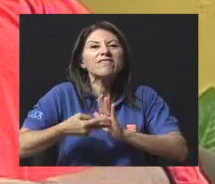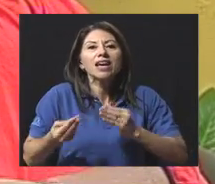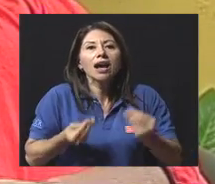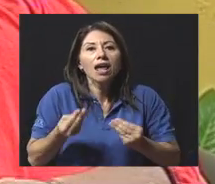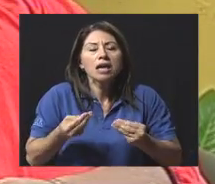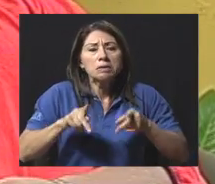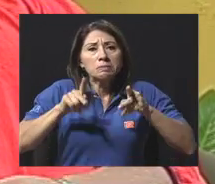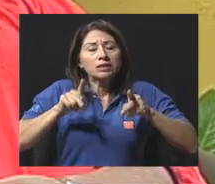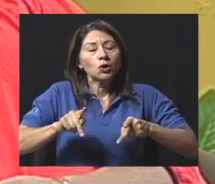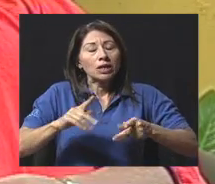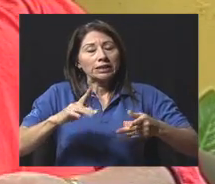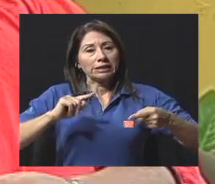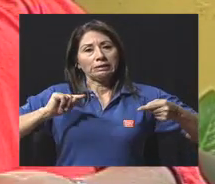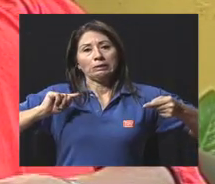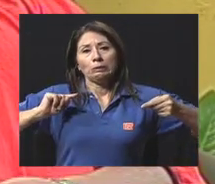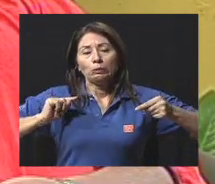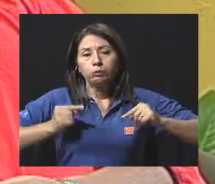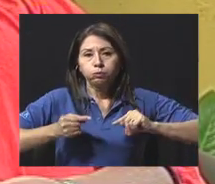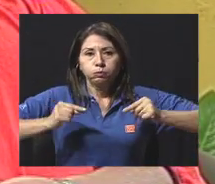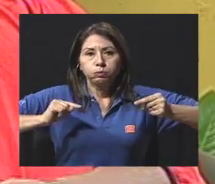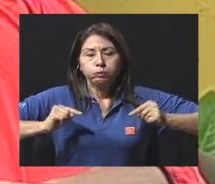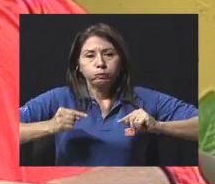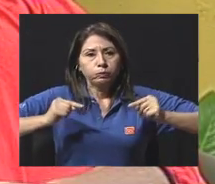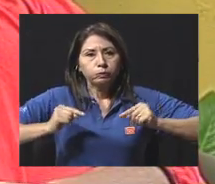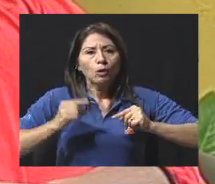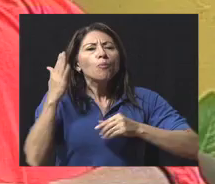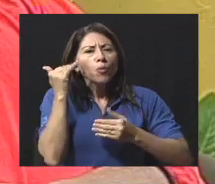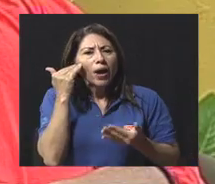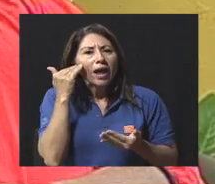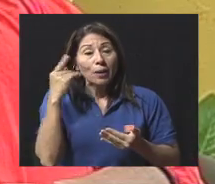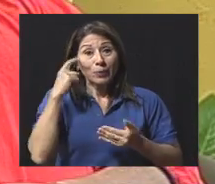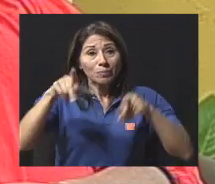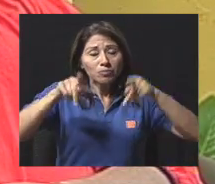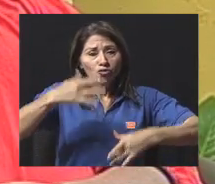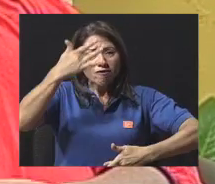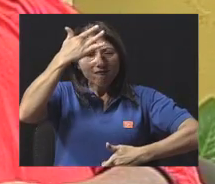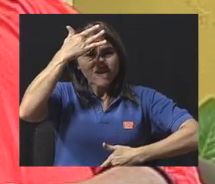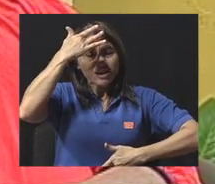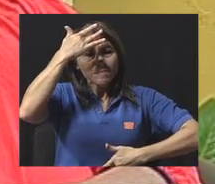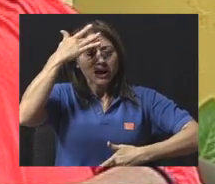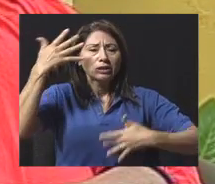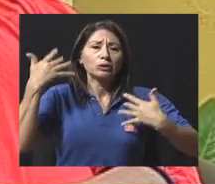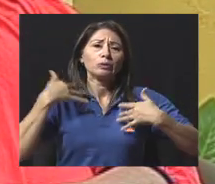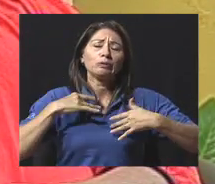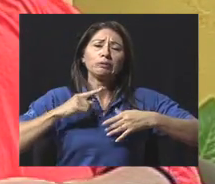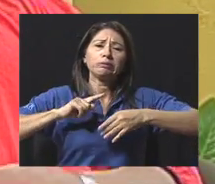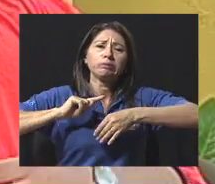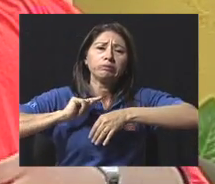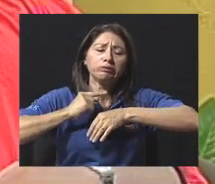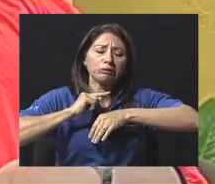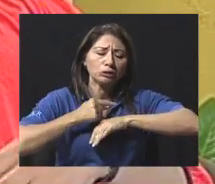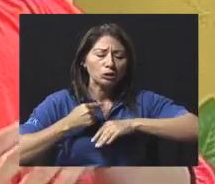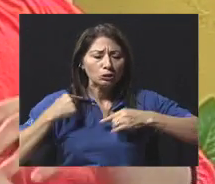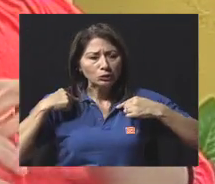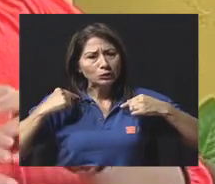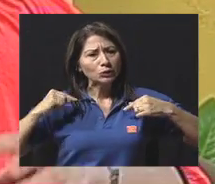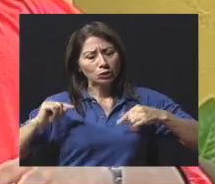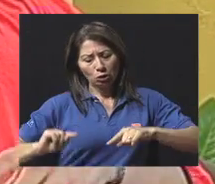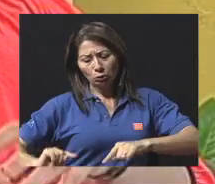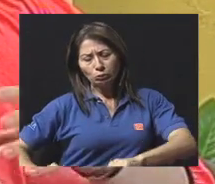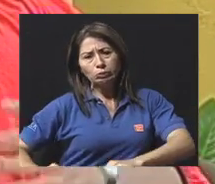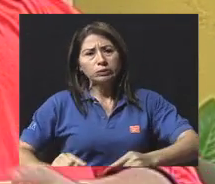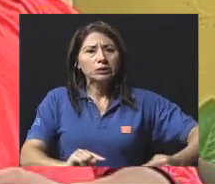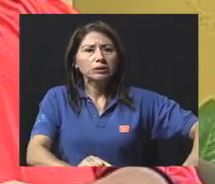debido a que uno de los síntomas más fuertes durante la infección son los dolores articulares los dolores de las